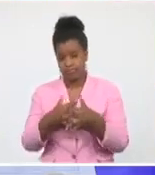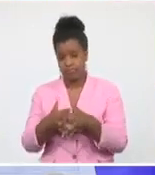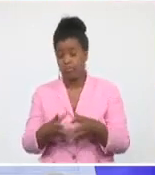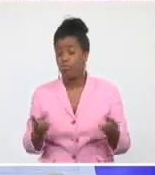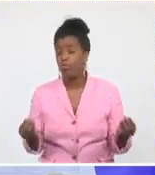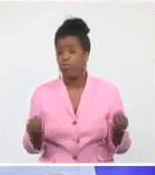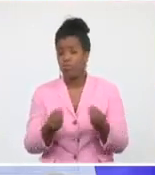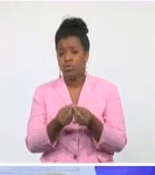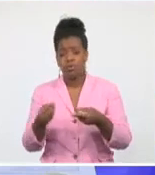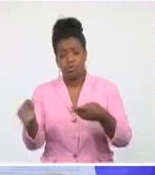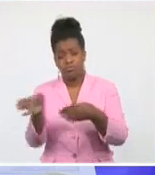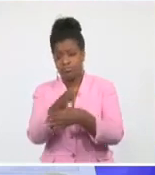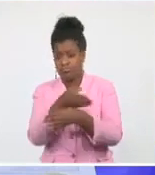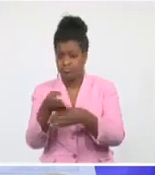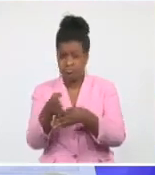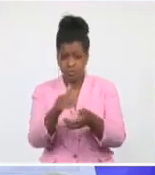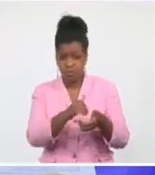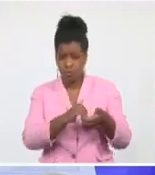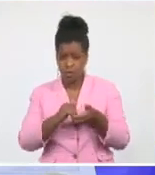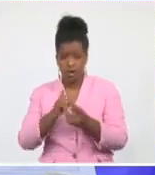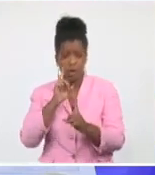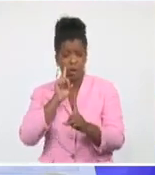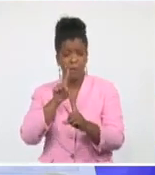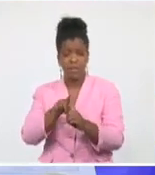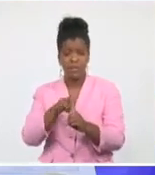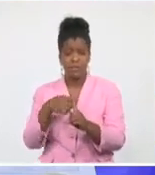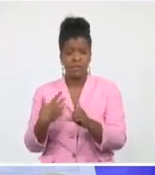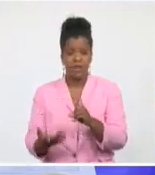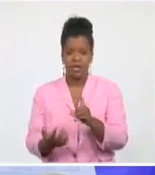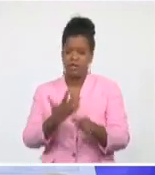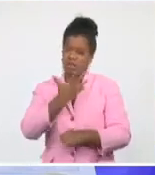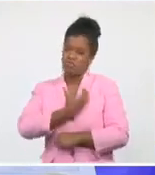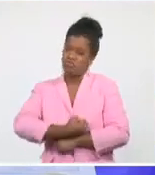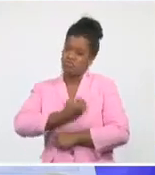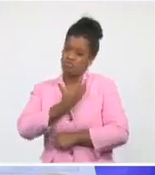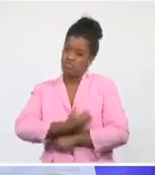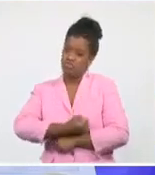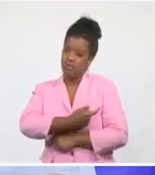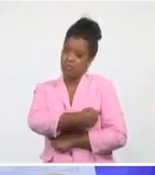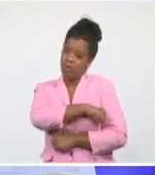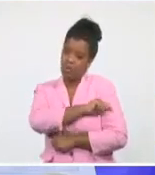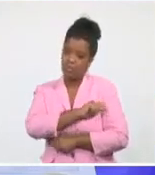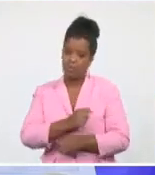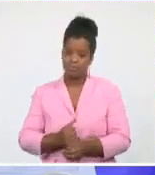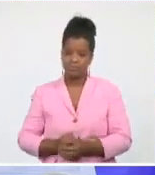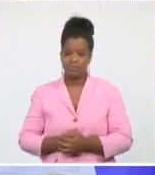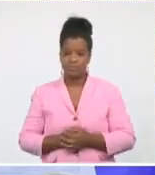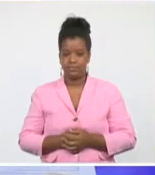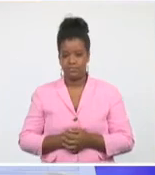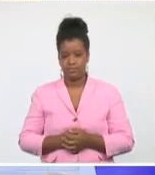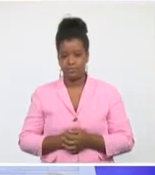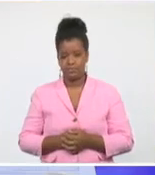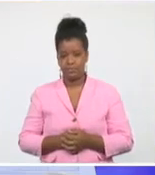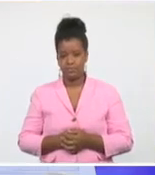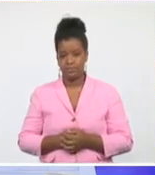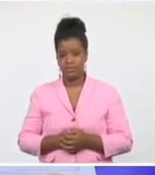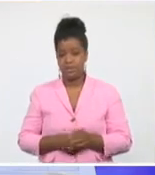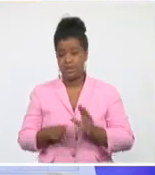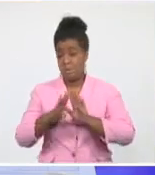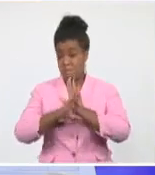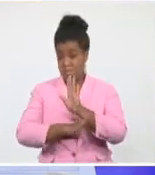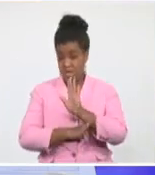por varios de sus aliados, con el objetivo de provocar sufrimiento en la población. Estas medidas